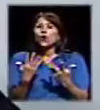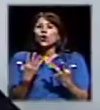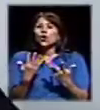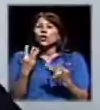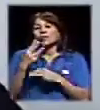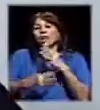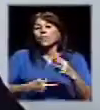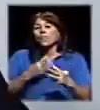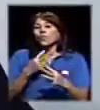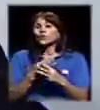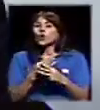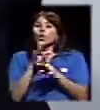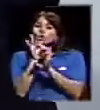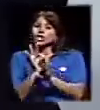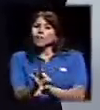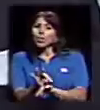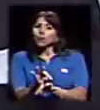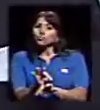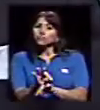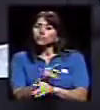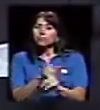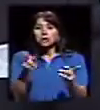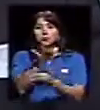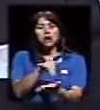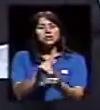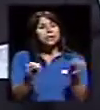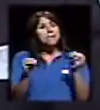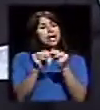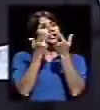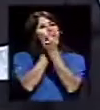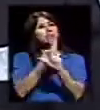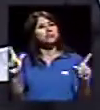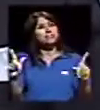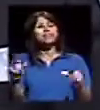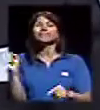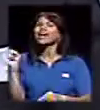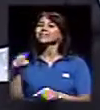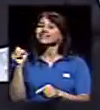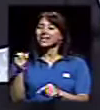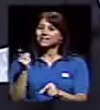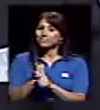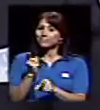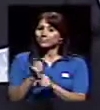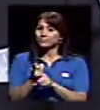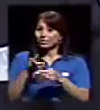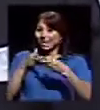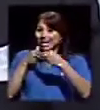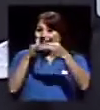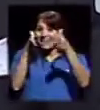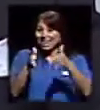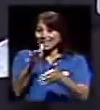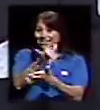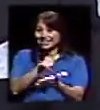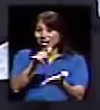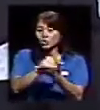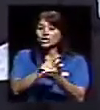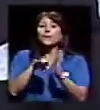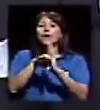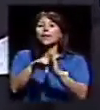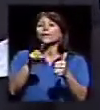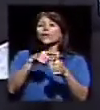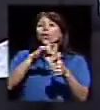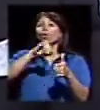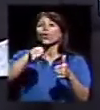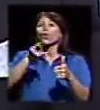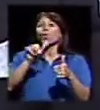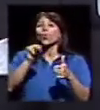del mundo conservador. Así es. Los líderes josefinos eran, por ejemplo, Juan Mora Fernández, era